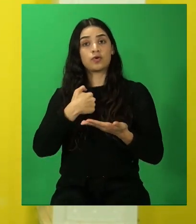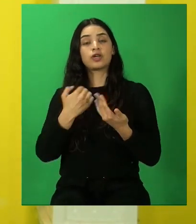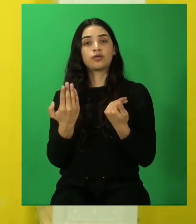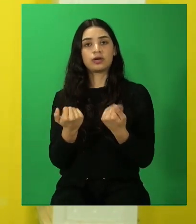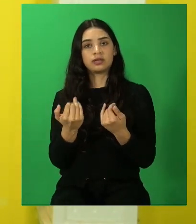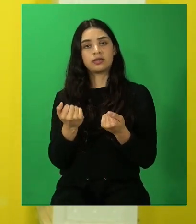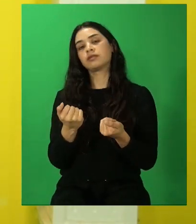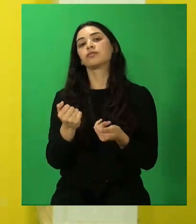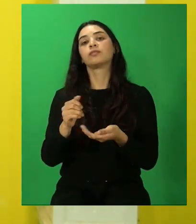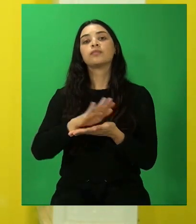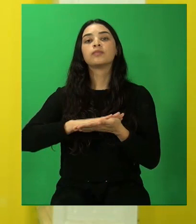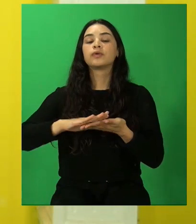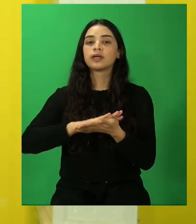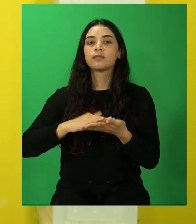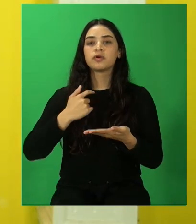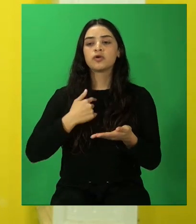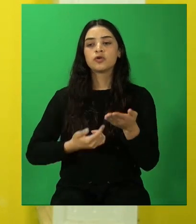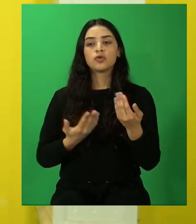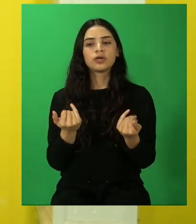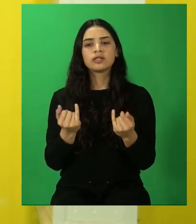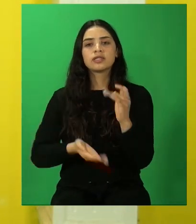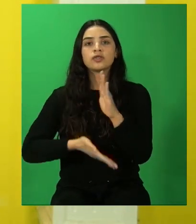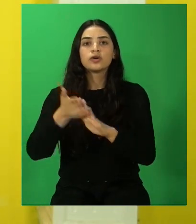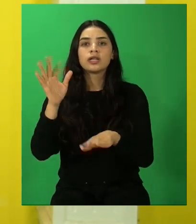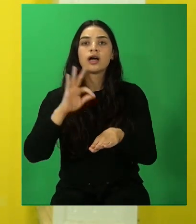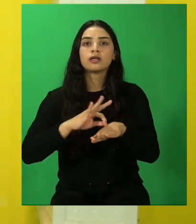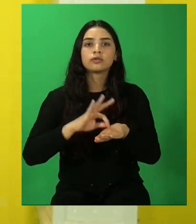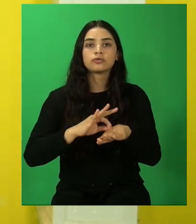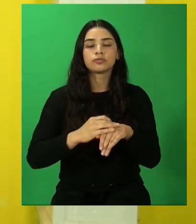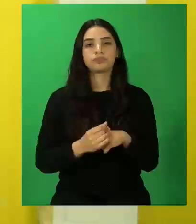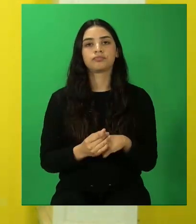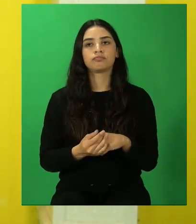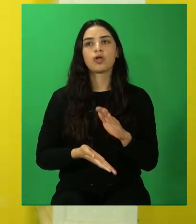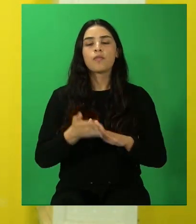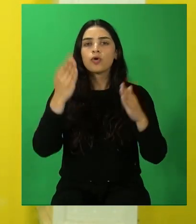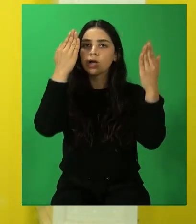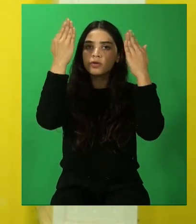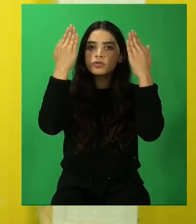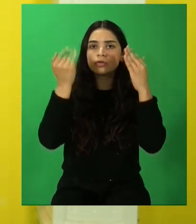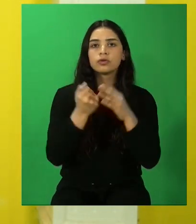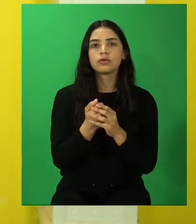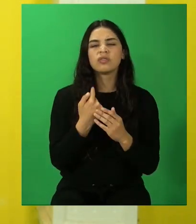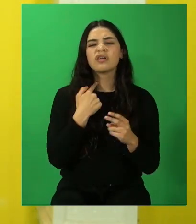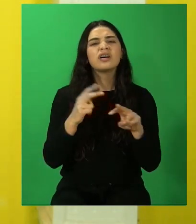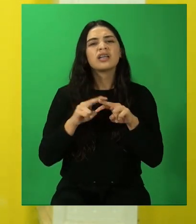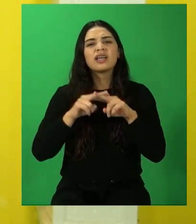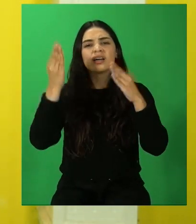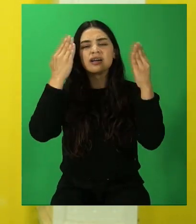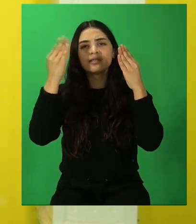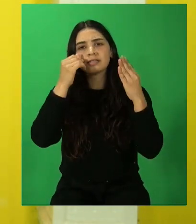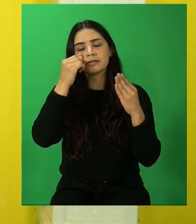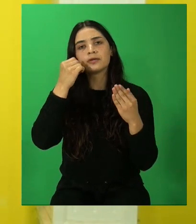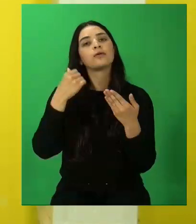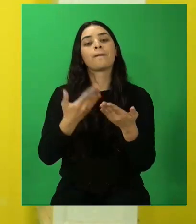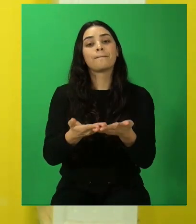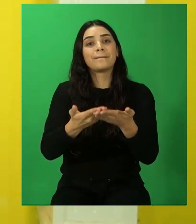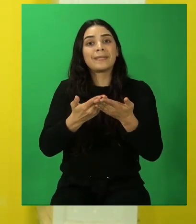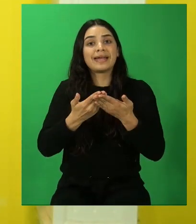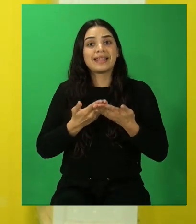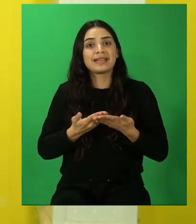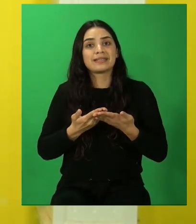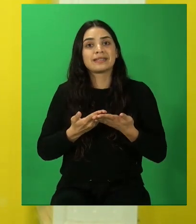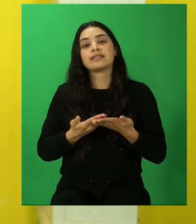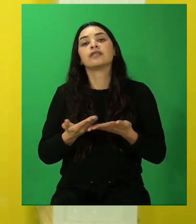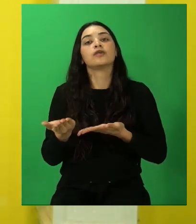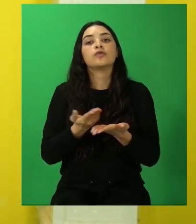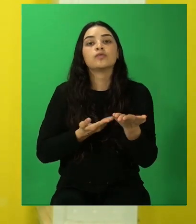necesito a un Cefam y voy a ir al psicólogo, ¿ya? ¿Qué va a hacer el psicólogo? Va a ser una prestación de un ser